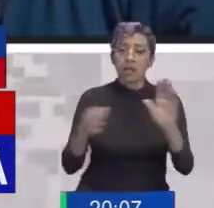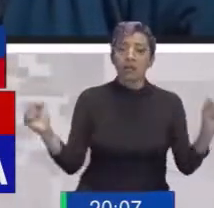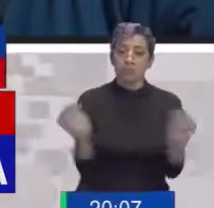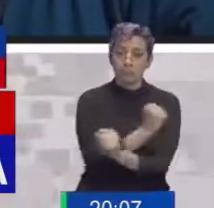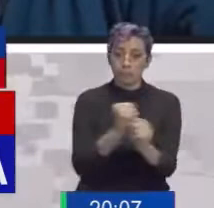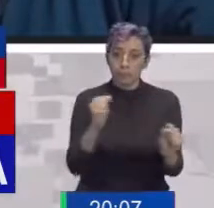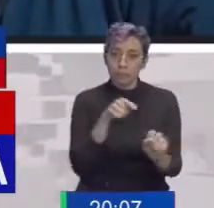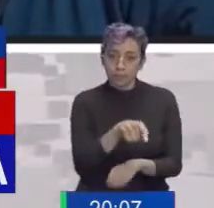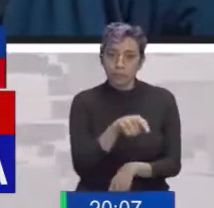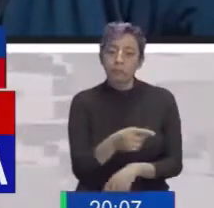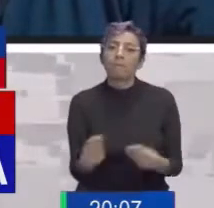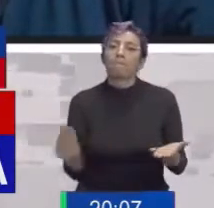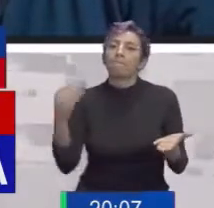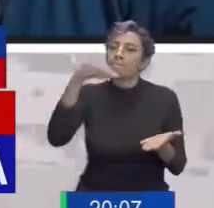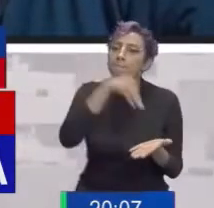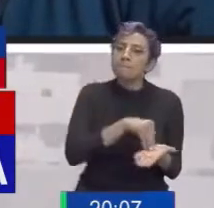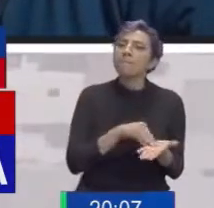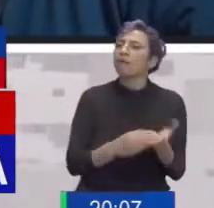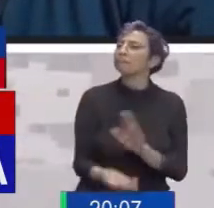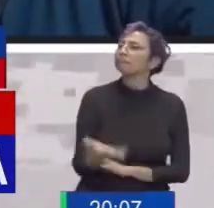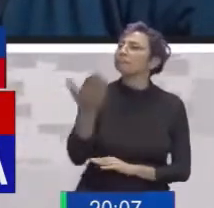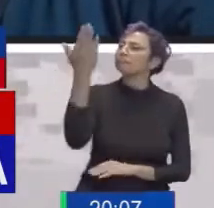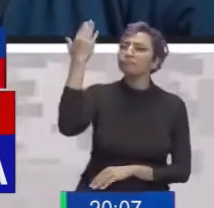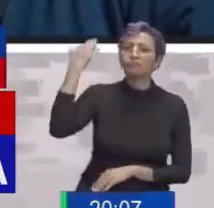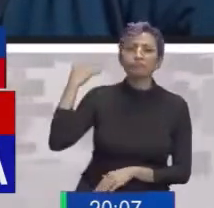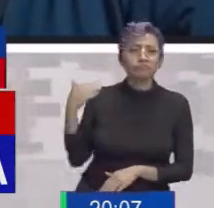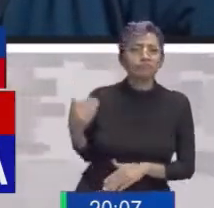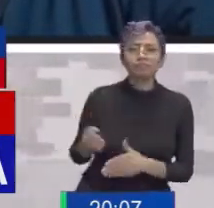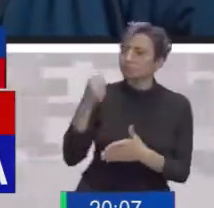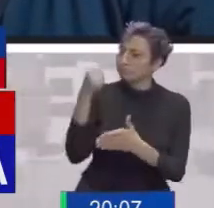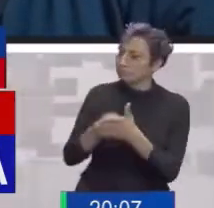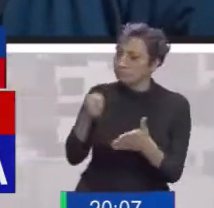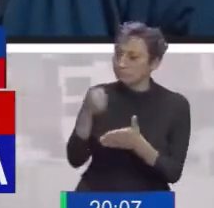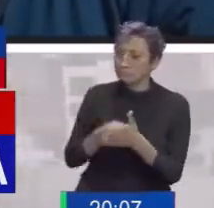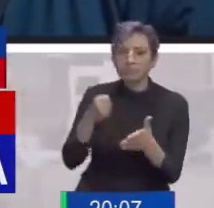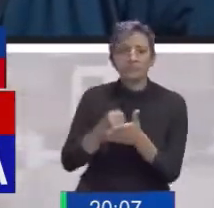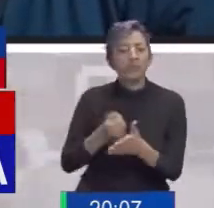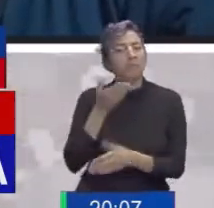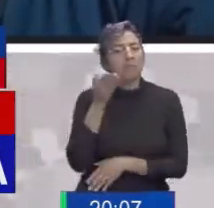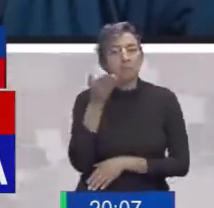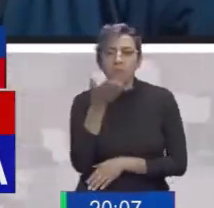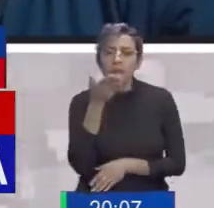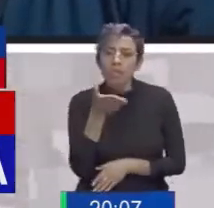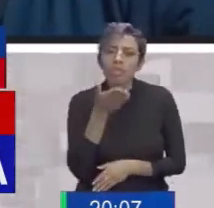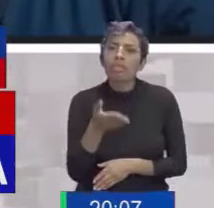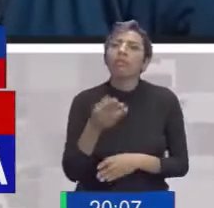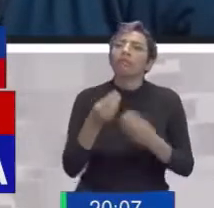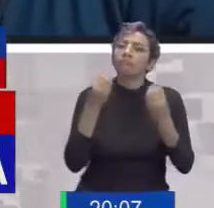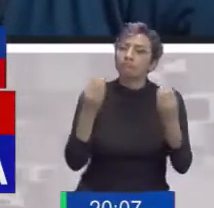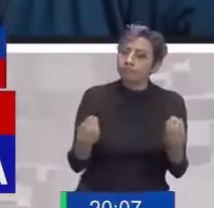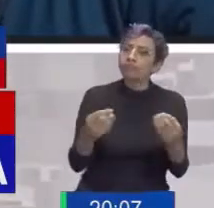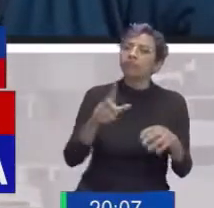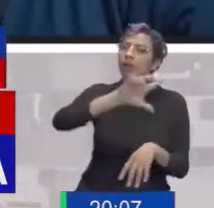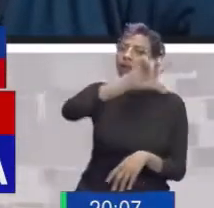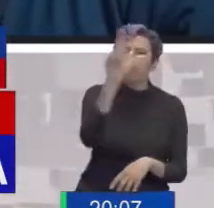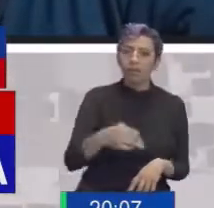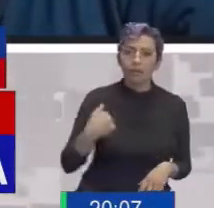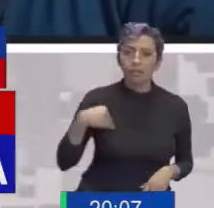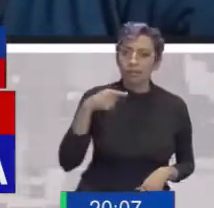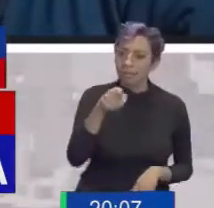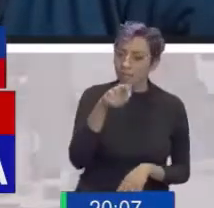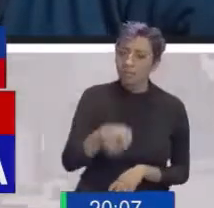se venía peleando, ¿no? Hace cuánto que se venía solicitando de que esto rija y exista en la República